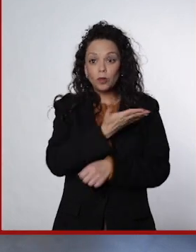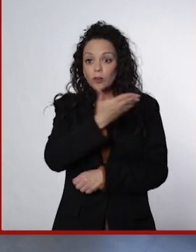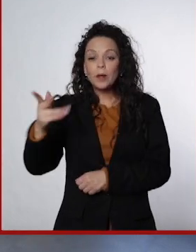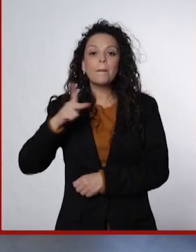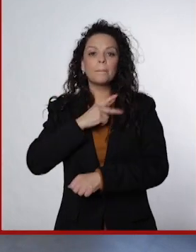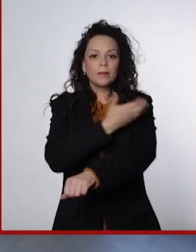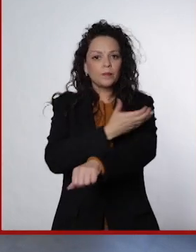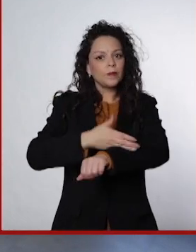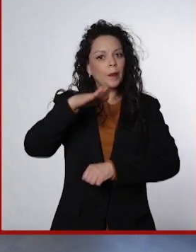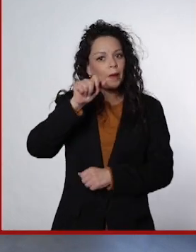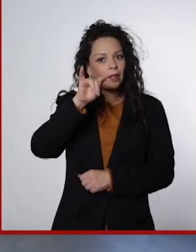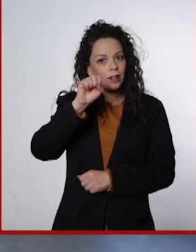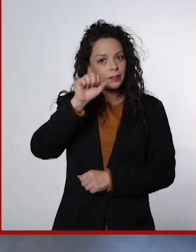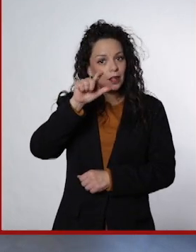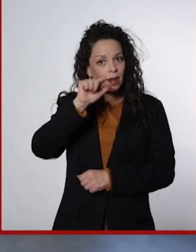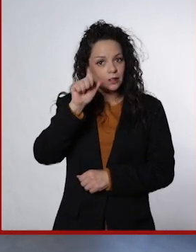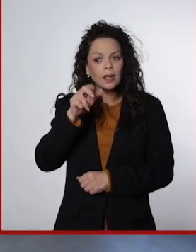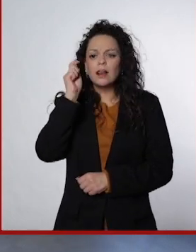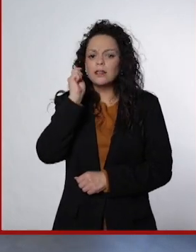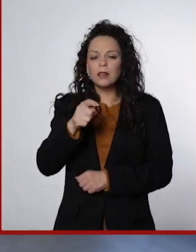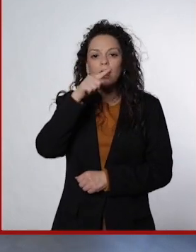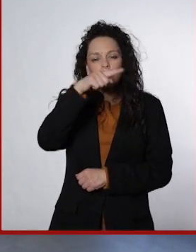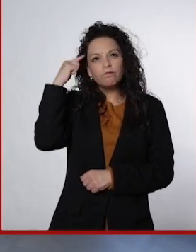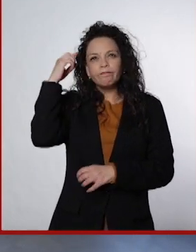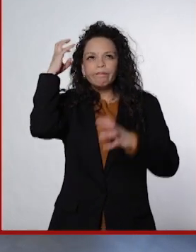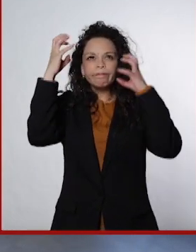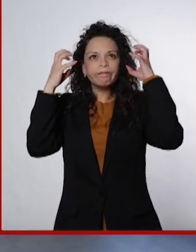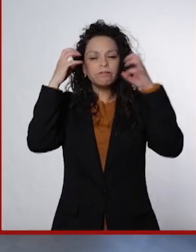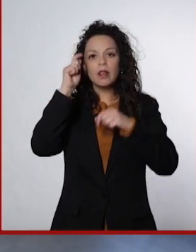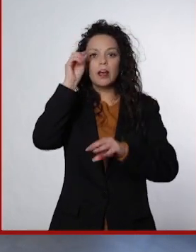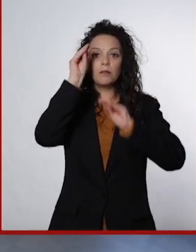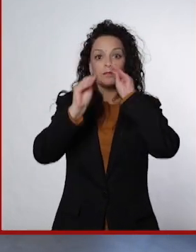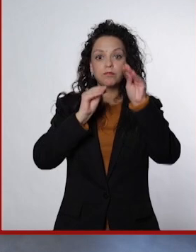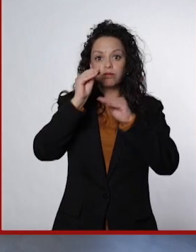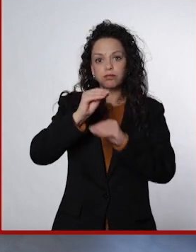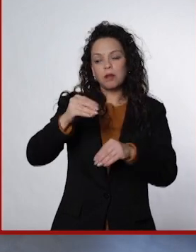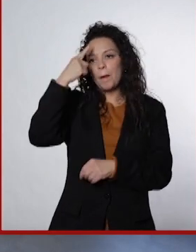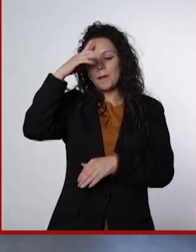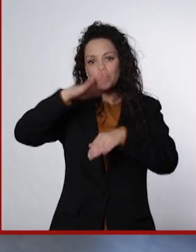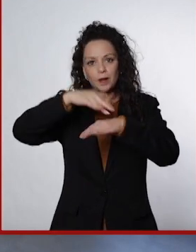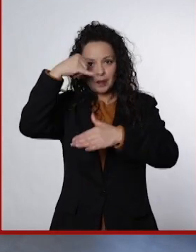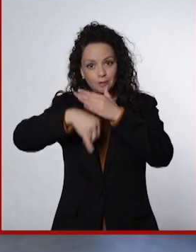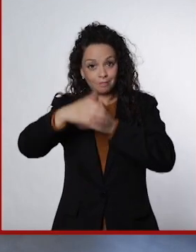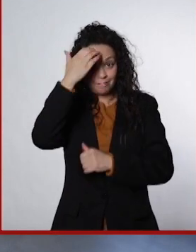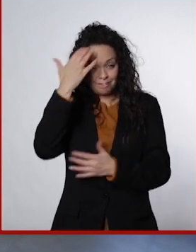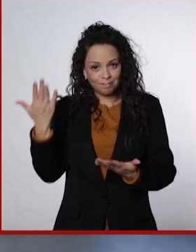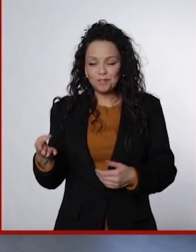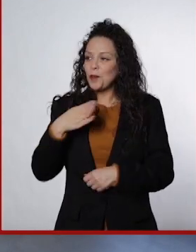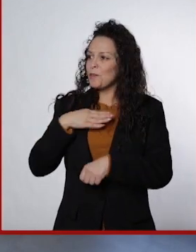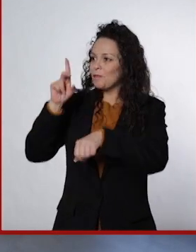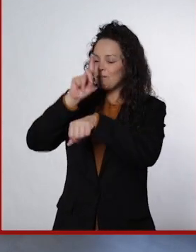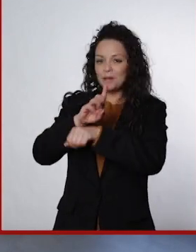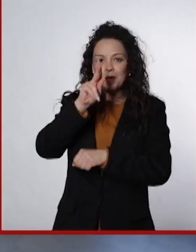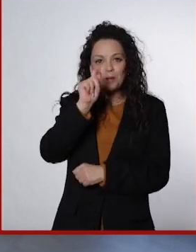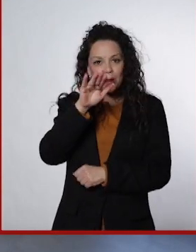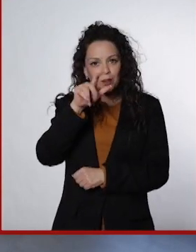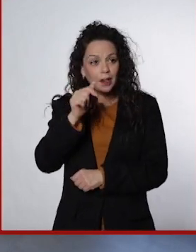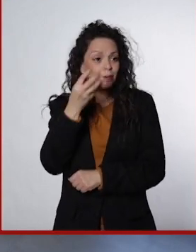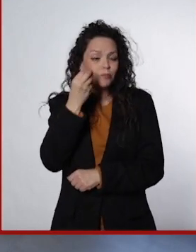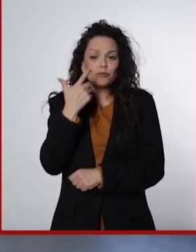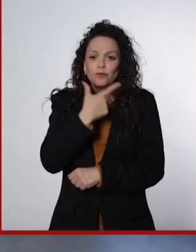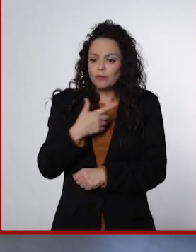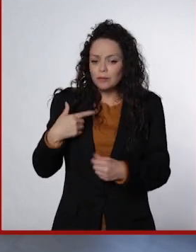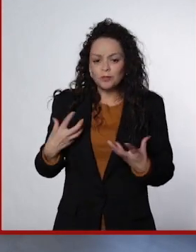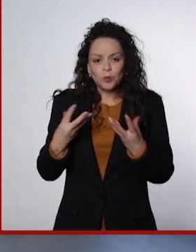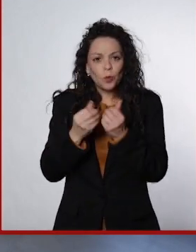Salazar, iniciando un programa más de reflexión y construcción de conocimiento. Buen día, Pamela Ruz. Qué gusto estar contigo y con todos